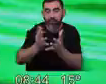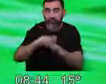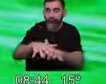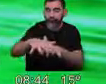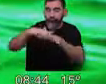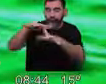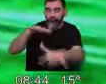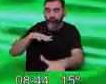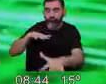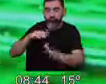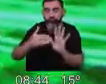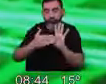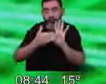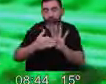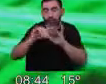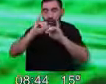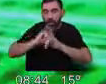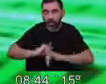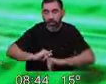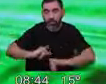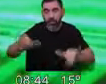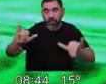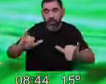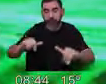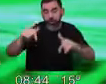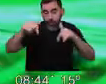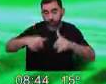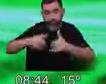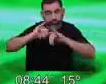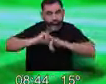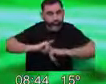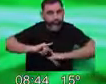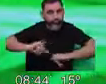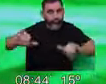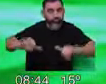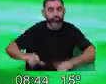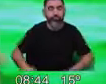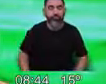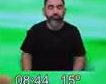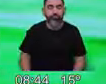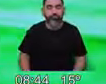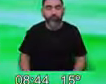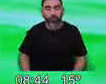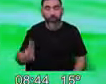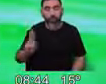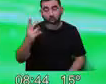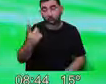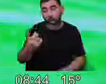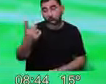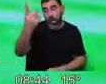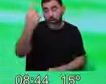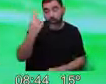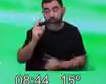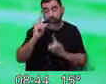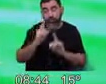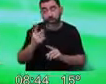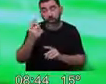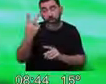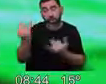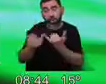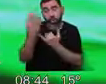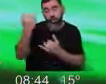donde presentamos esta campaña que hoy lanzamos aquí en el Uruguay, ayer, antes de ayer